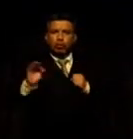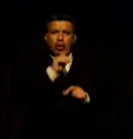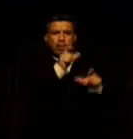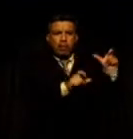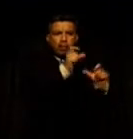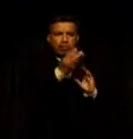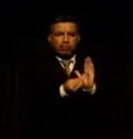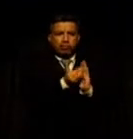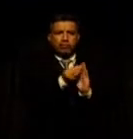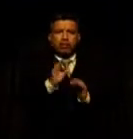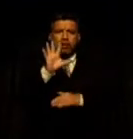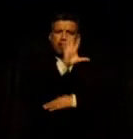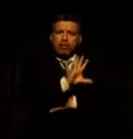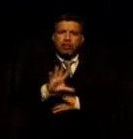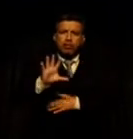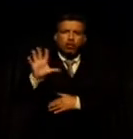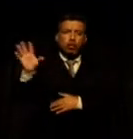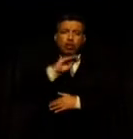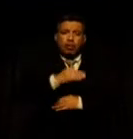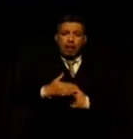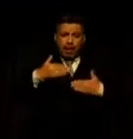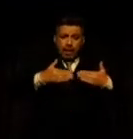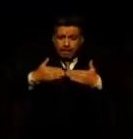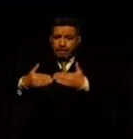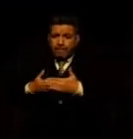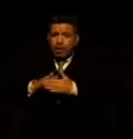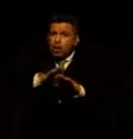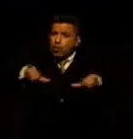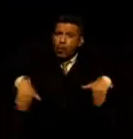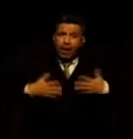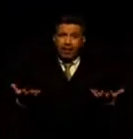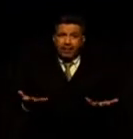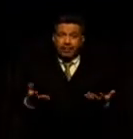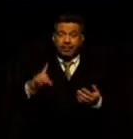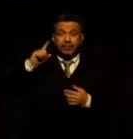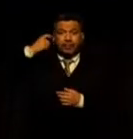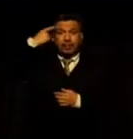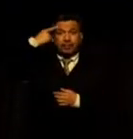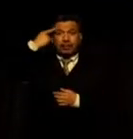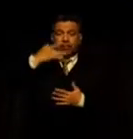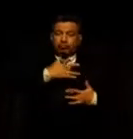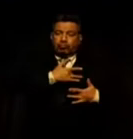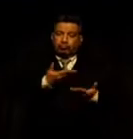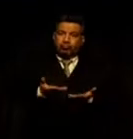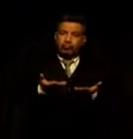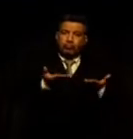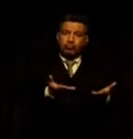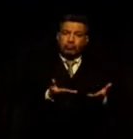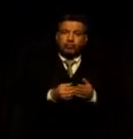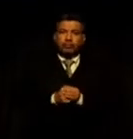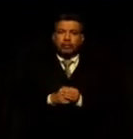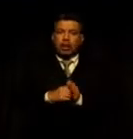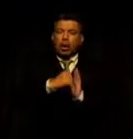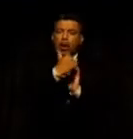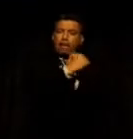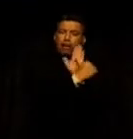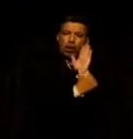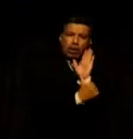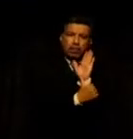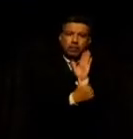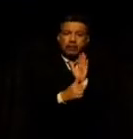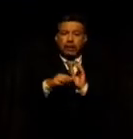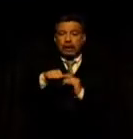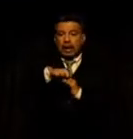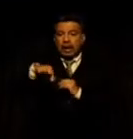emprendedores del país que no hay límites este gobierno no solamente ha puesto a disposición programas como up